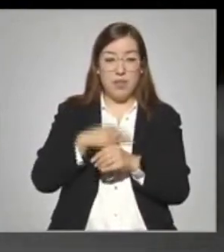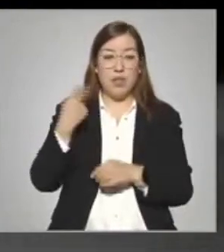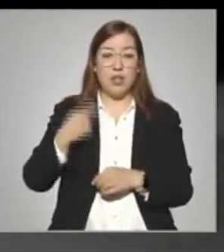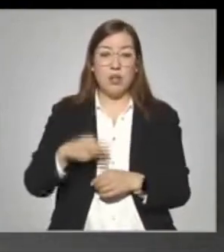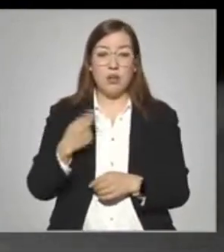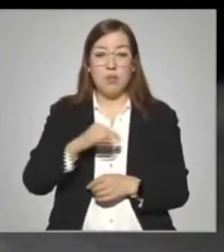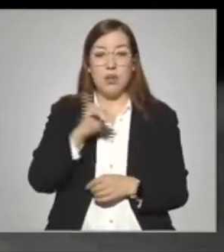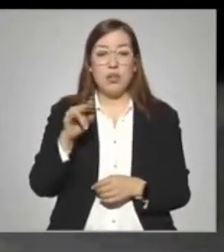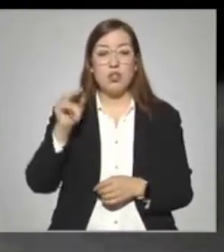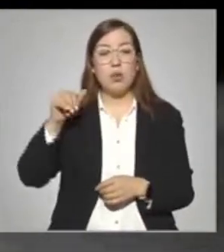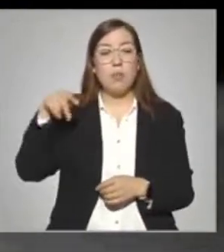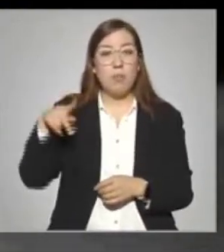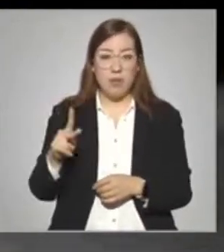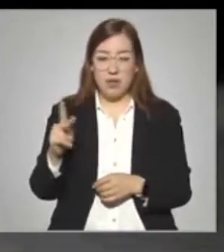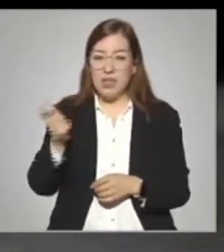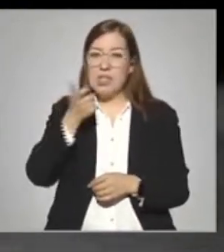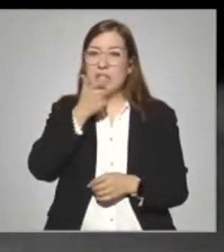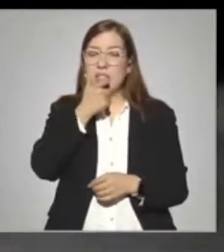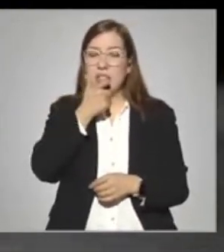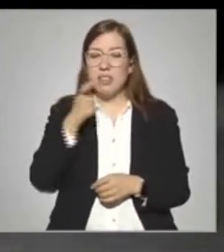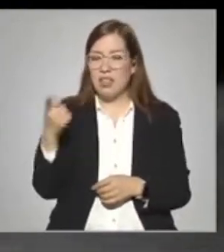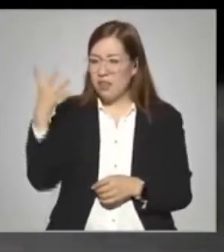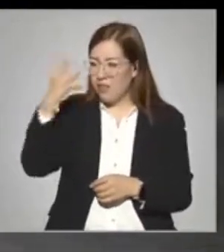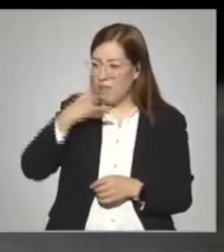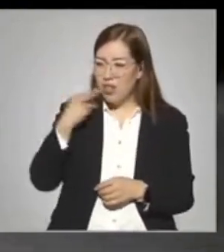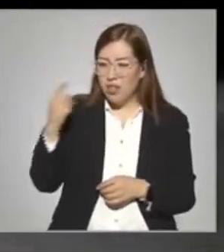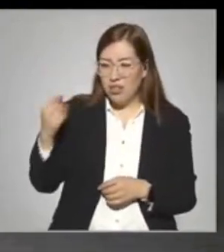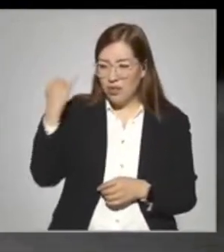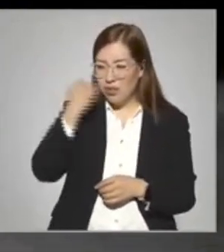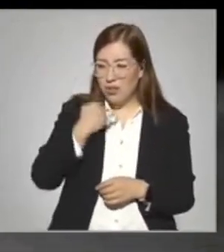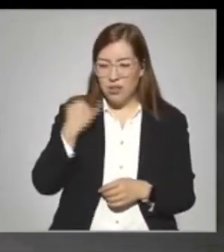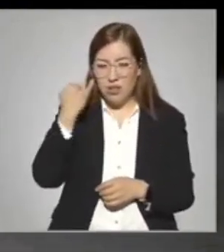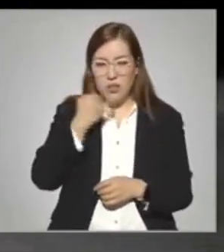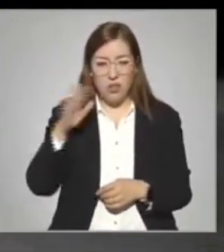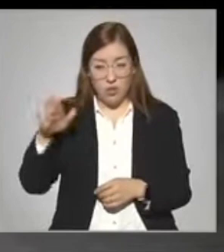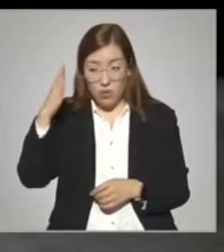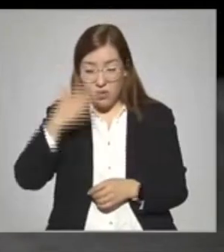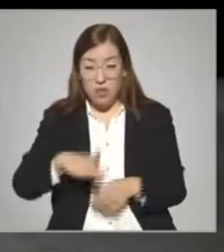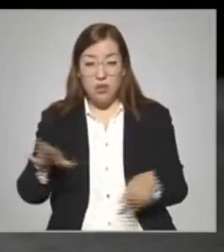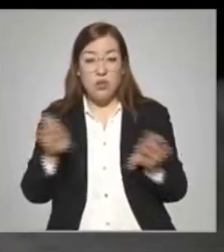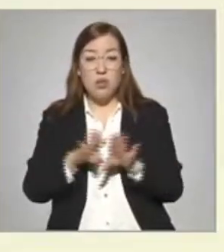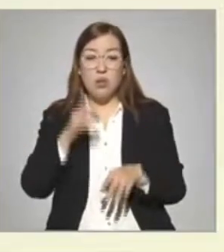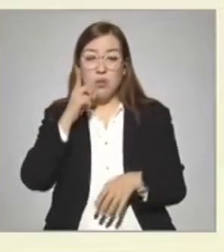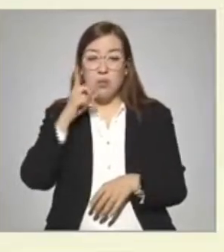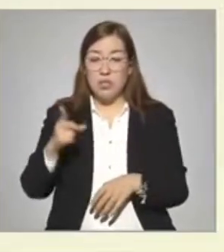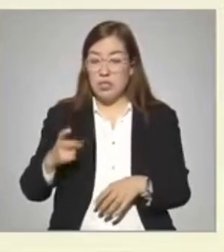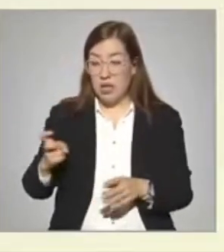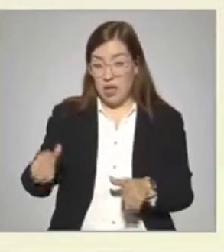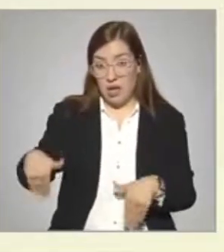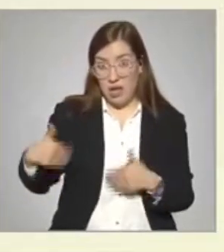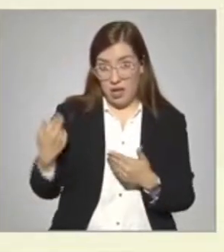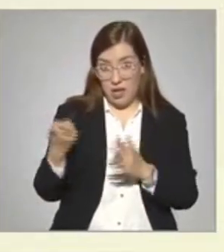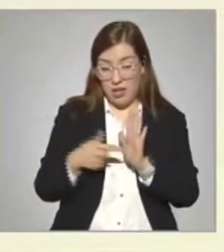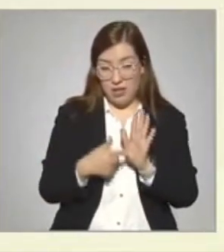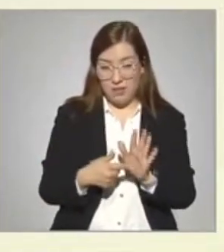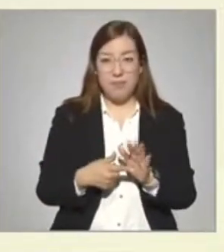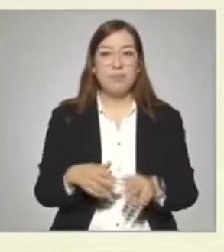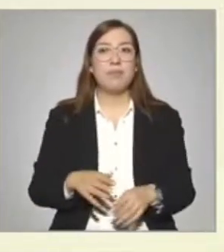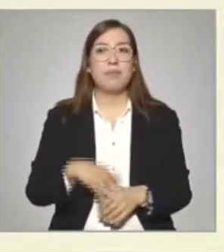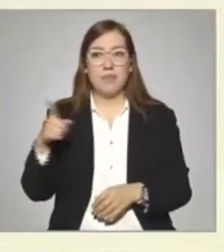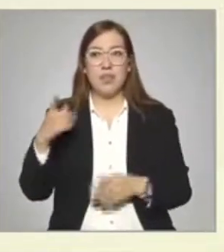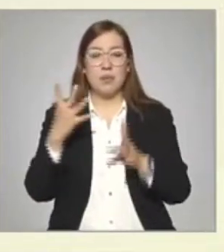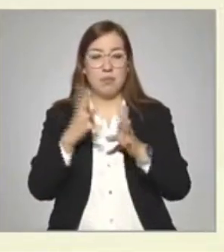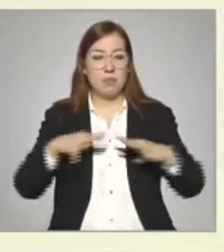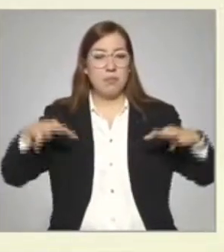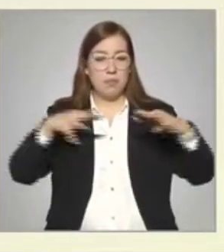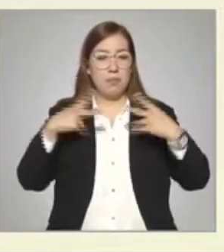jump. Ay, ya, qué bonito idioma. ¿Y sabes cómo se dice esto? No. El público está ahí